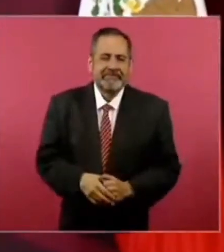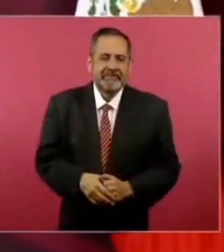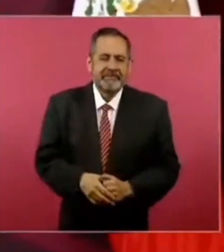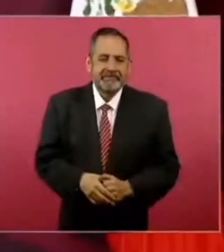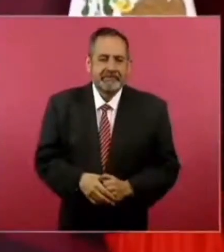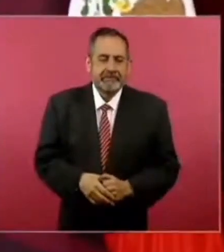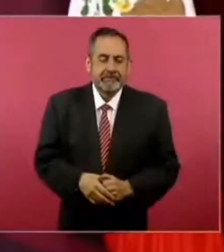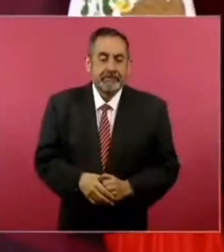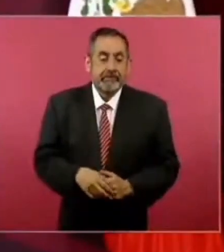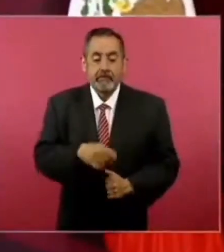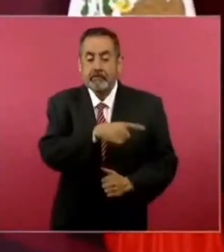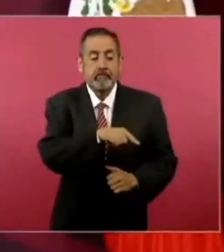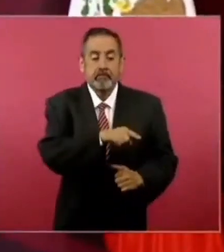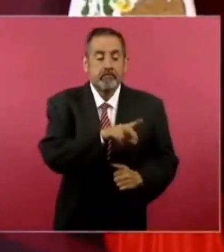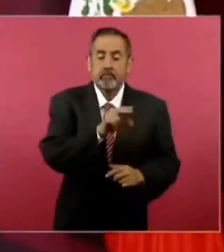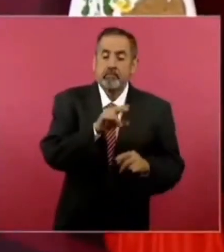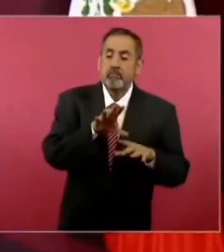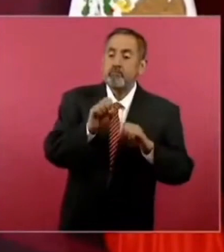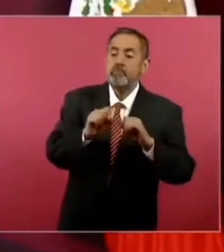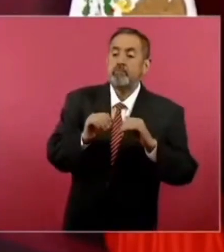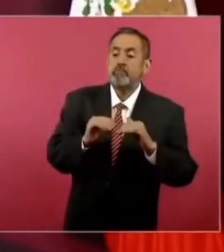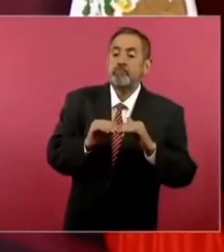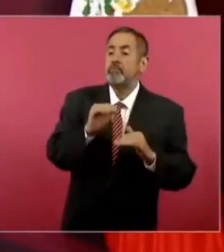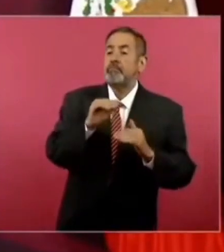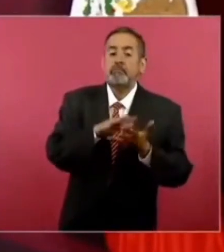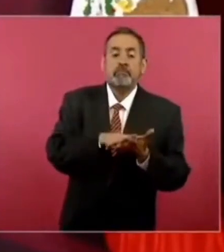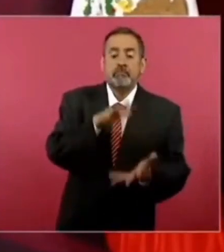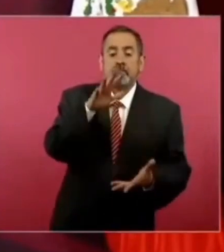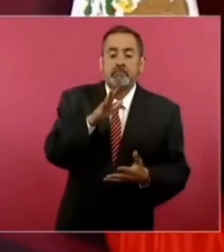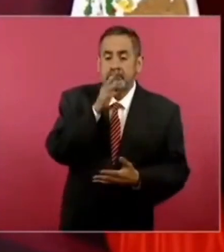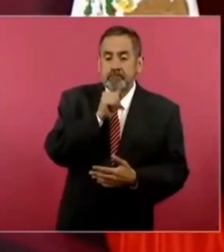Pero no alcanzan porque son